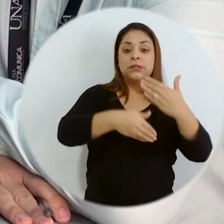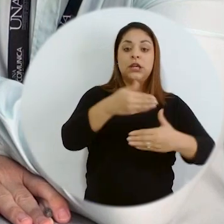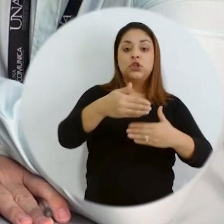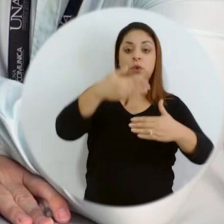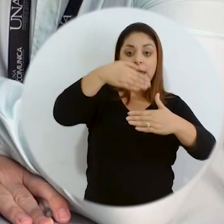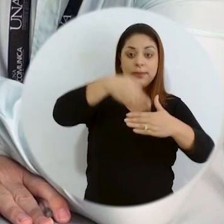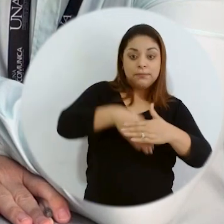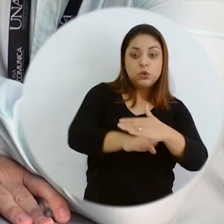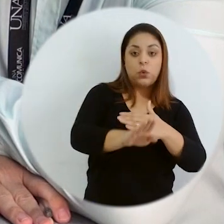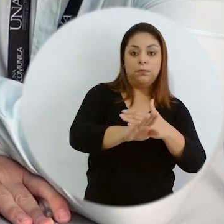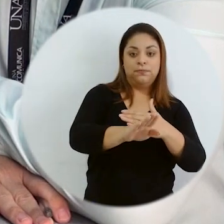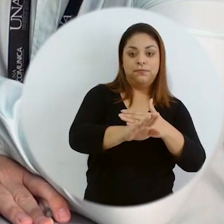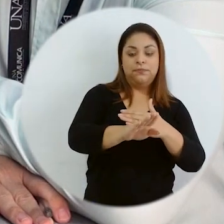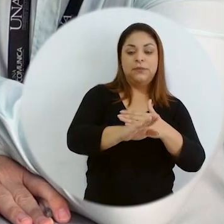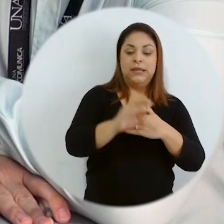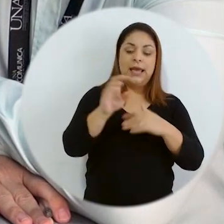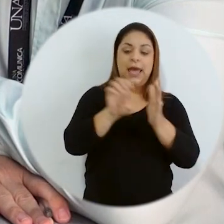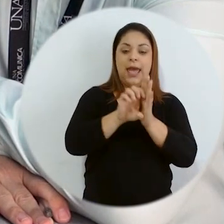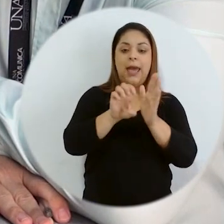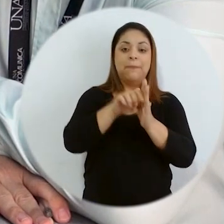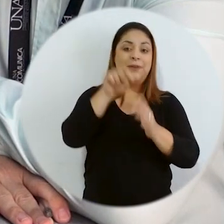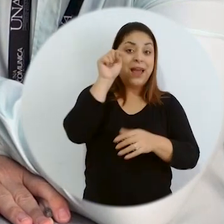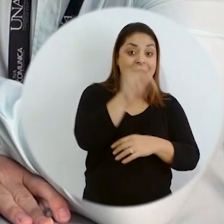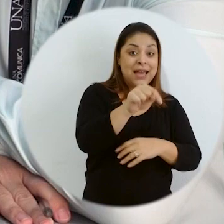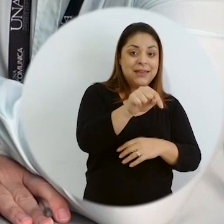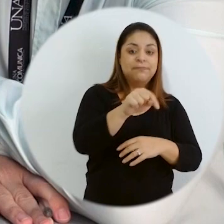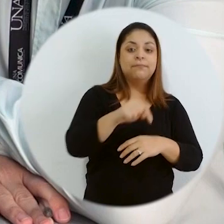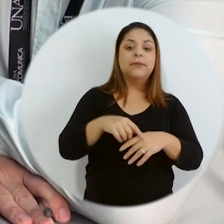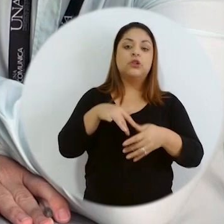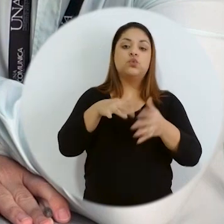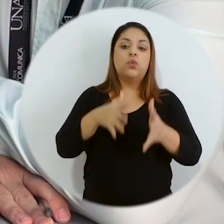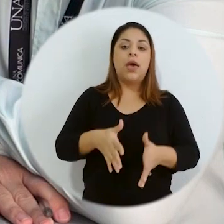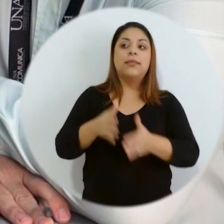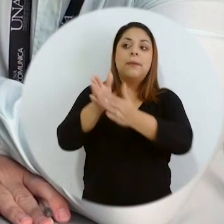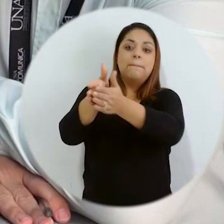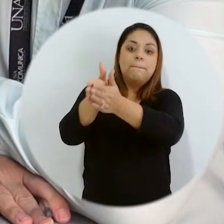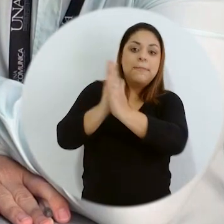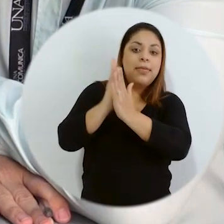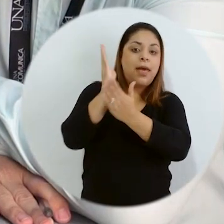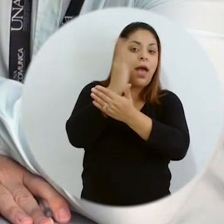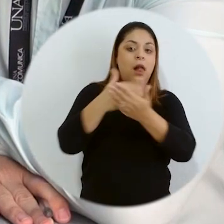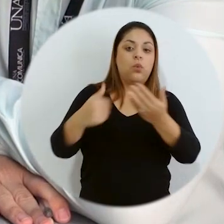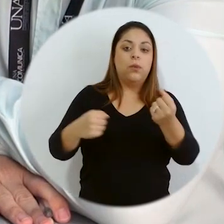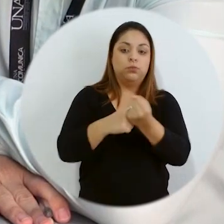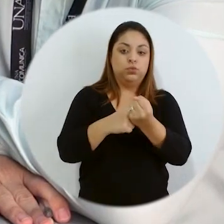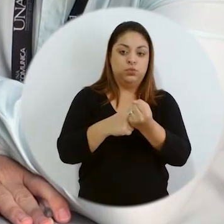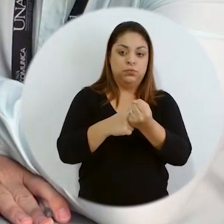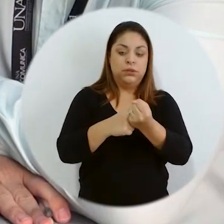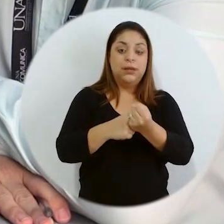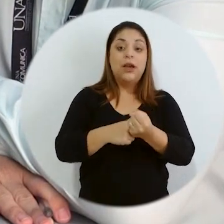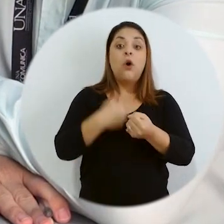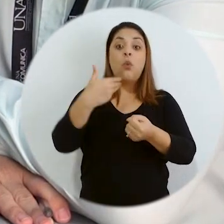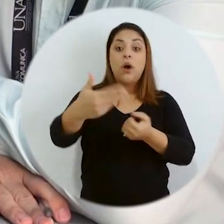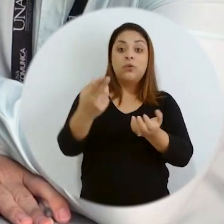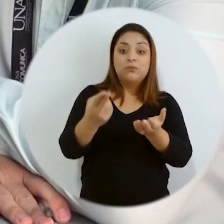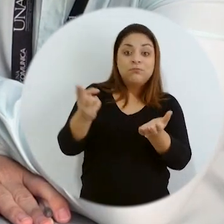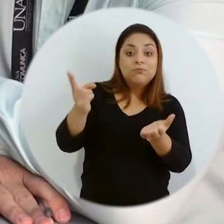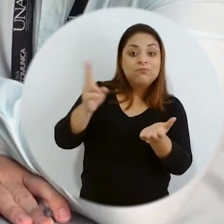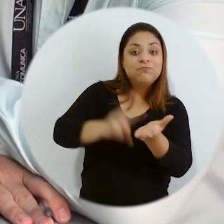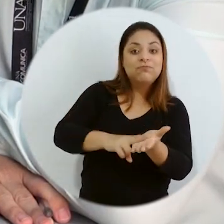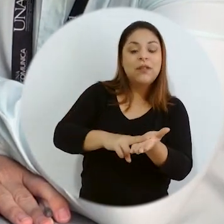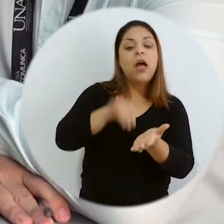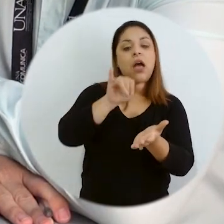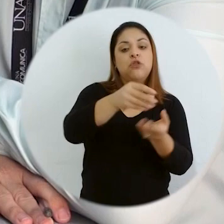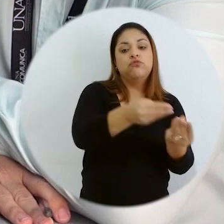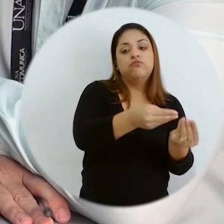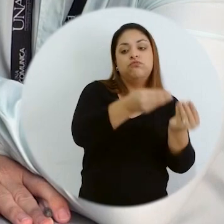admisión. Estamos hablando de los estudiantes que solicitaron algún apoyo educativo para el examen de admisión. Entonces, ya cuando matriculan en la universidad,